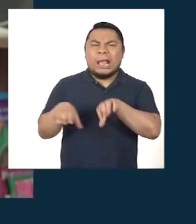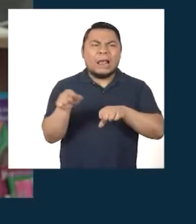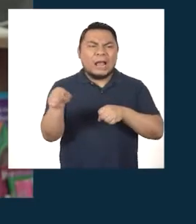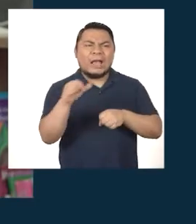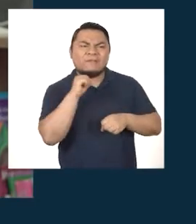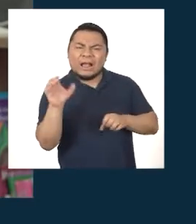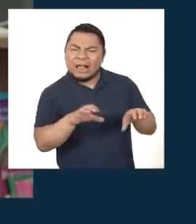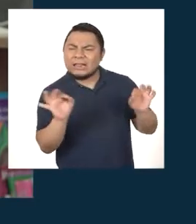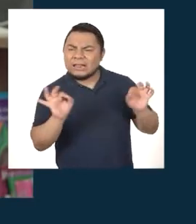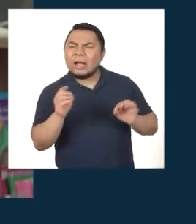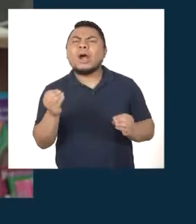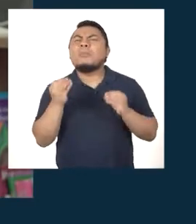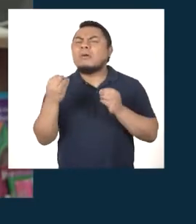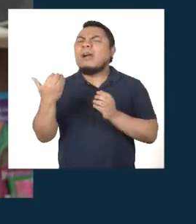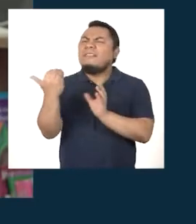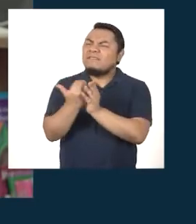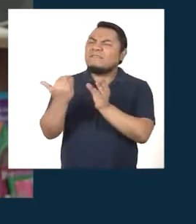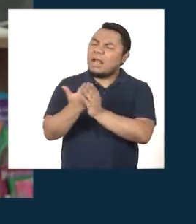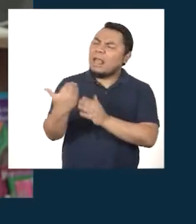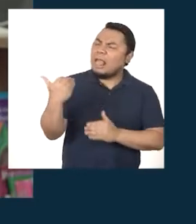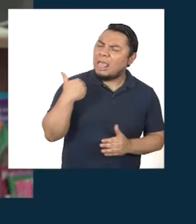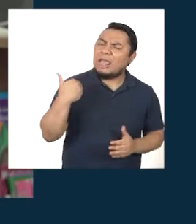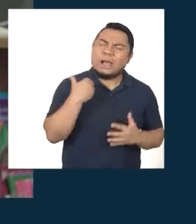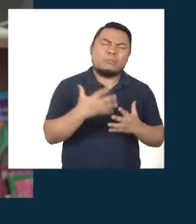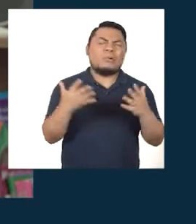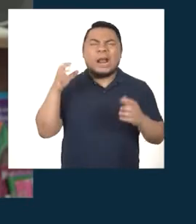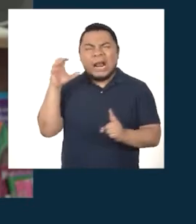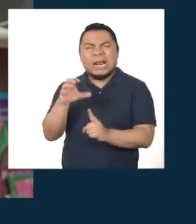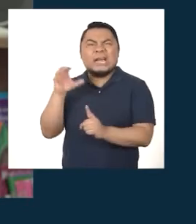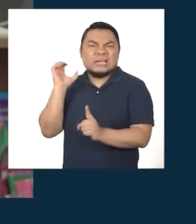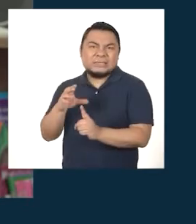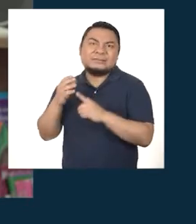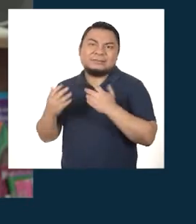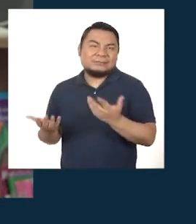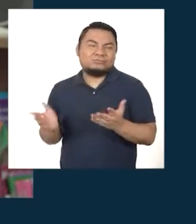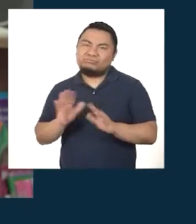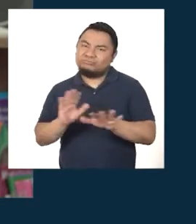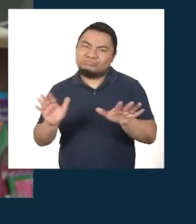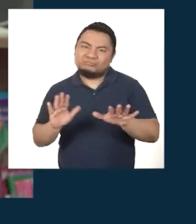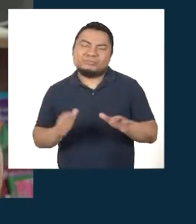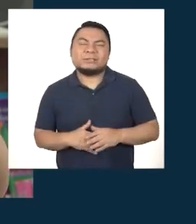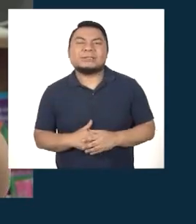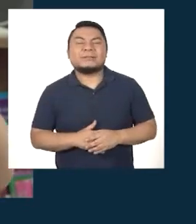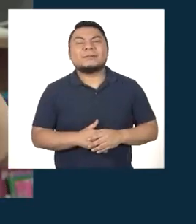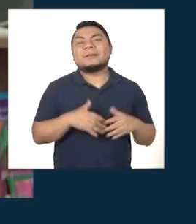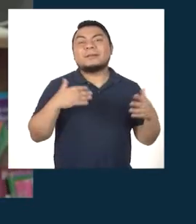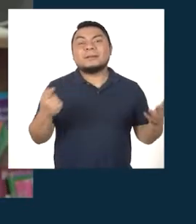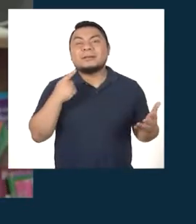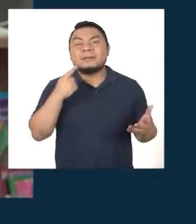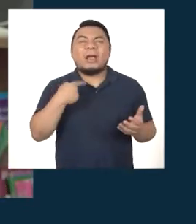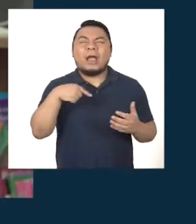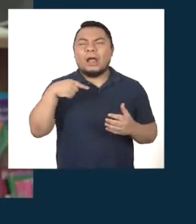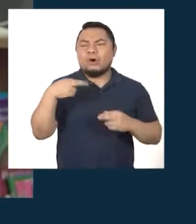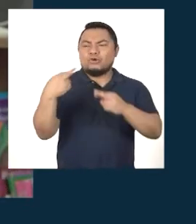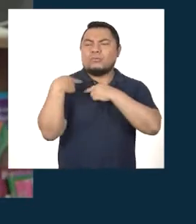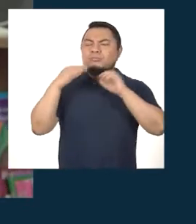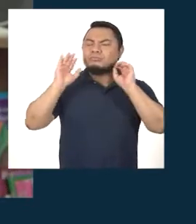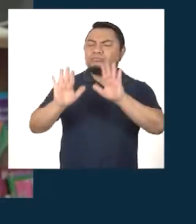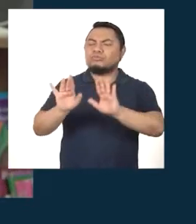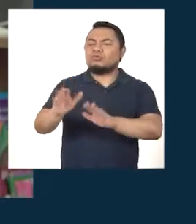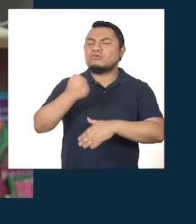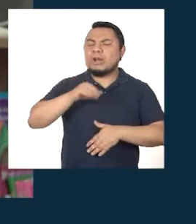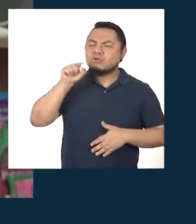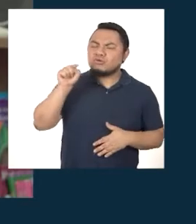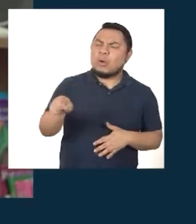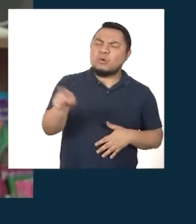hecho esto, o por qué me estás fastidiando, o qué sé yo, ¿no? Muchas cosas. Entonces, le lanzamos la responsabilidad al